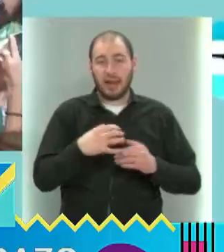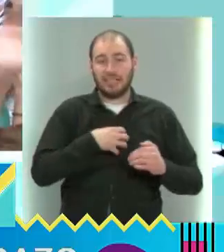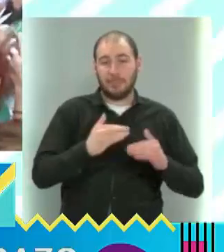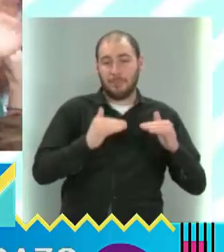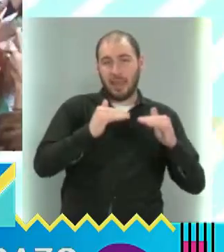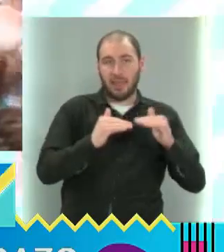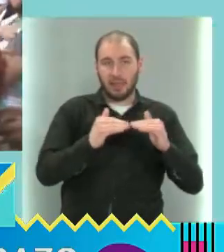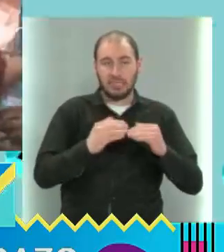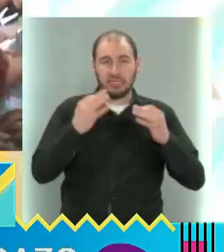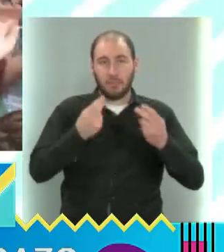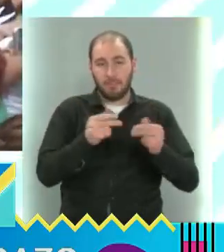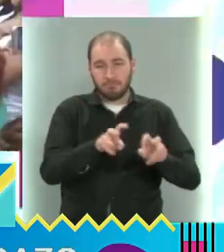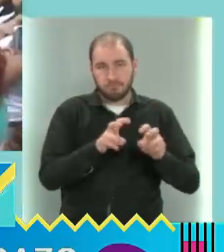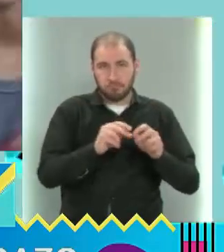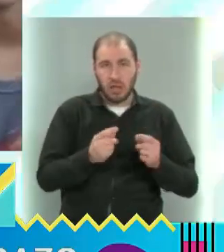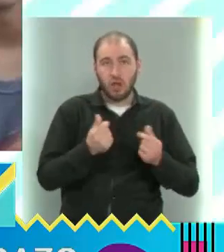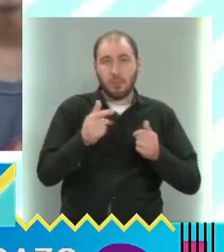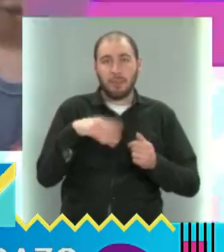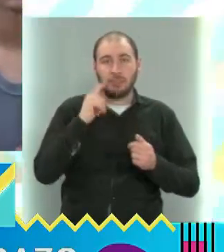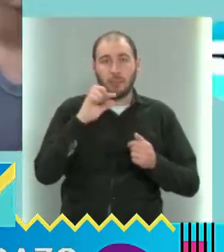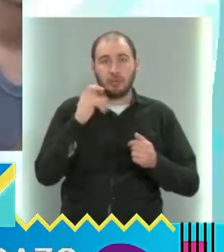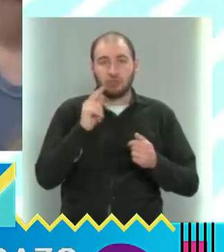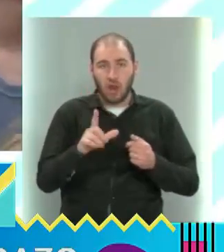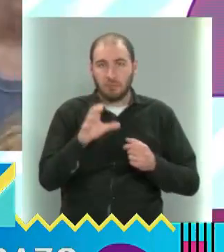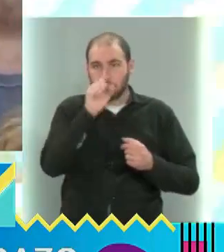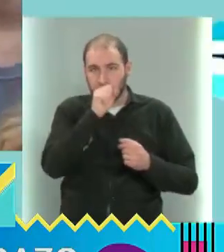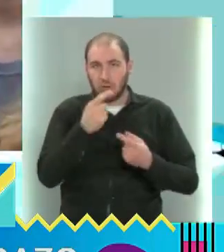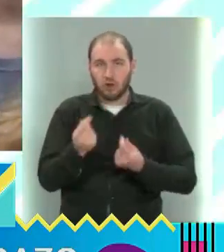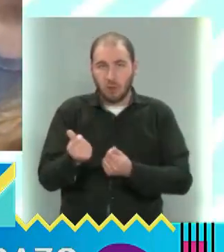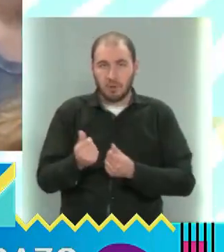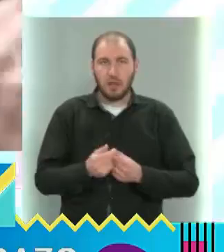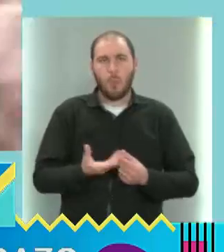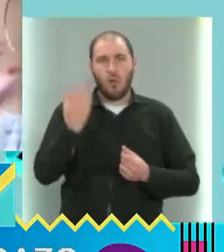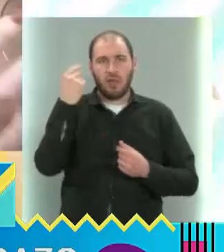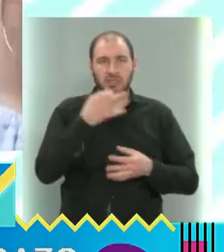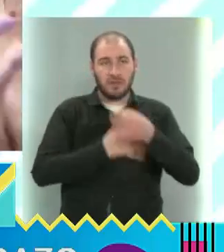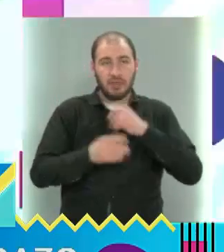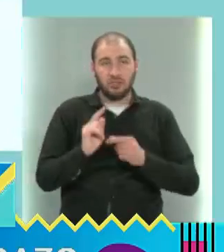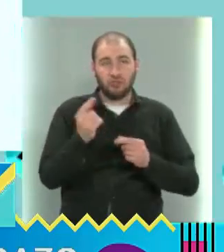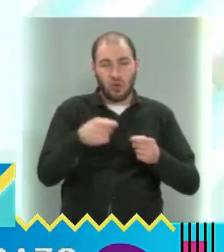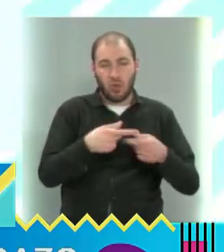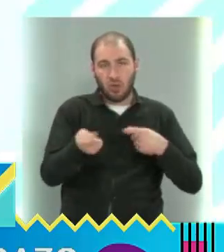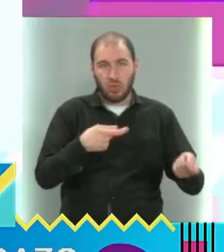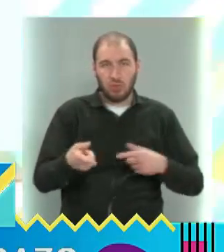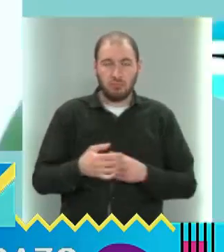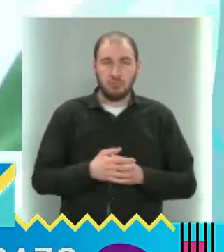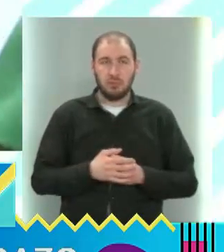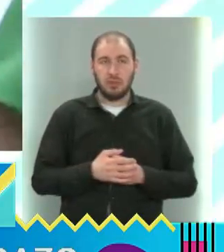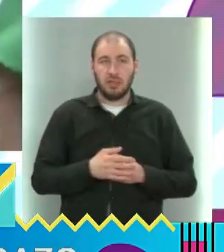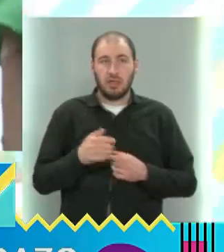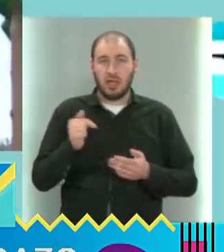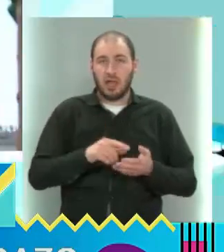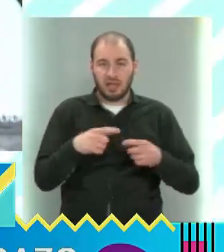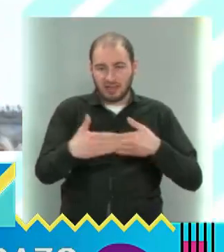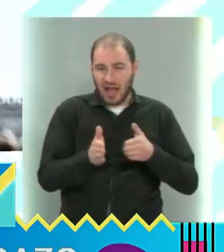media probablemente junte plata y compre misoprostol clandestinamente, que muchas veces se vende suelto, digamos, sin ni siquiera ver